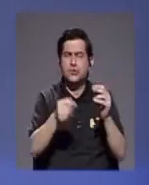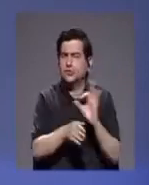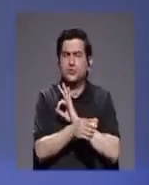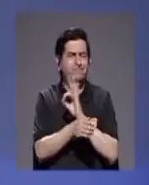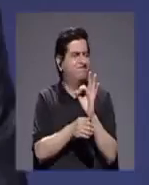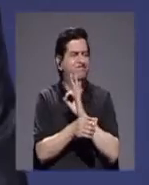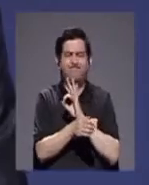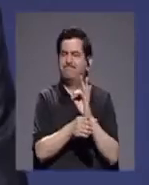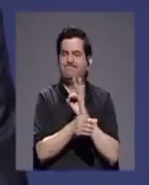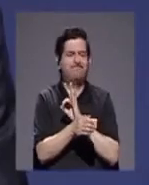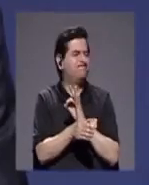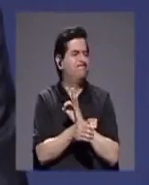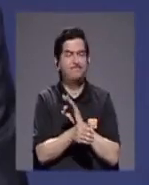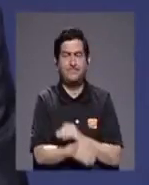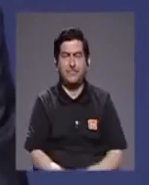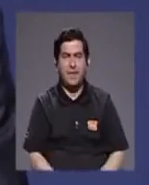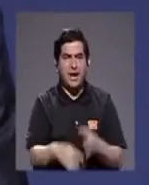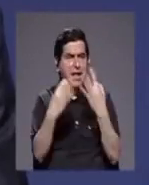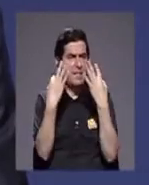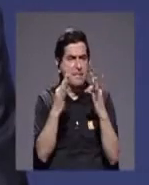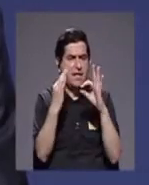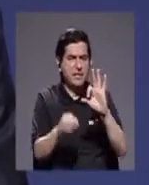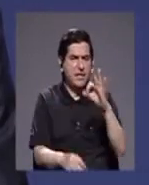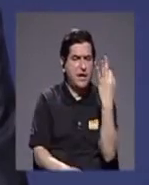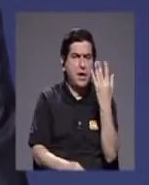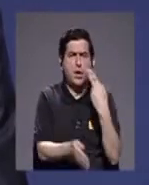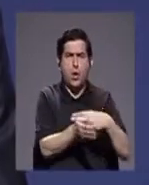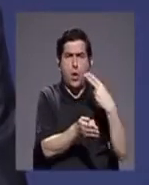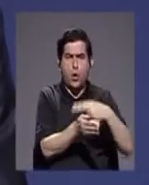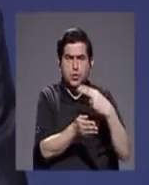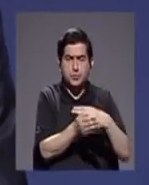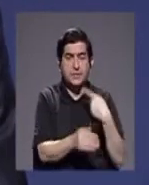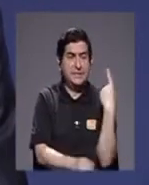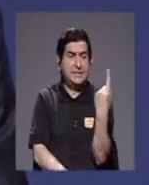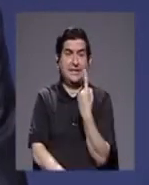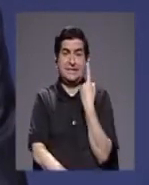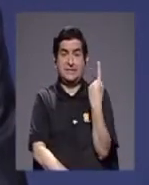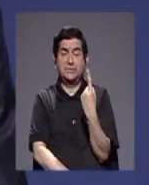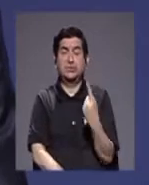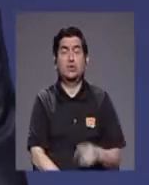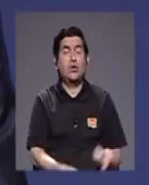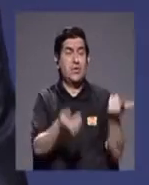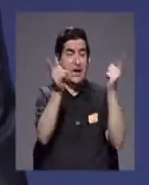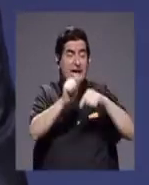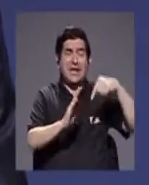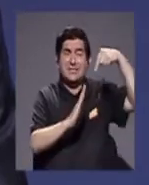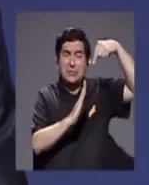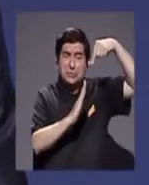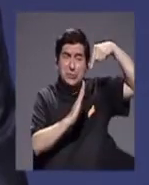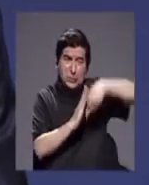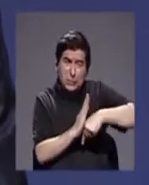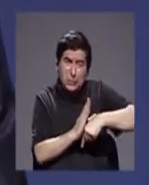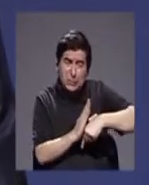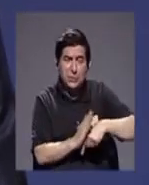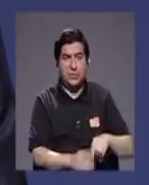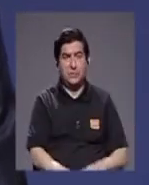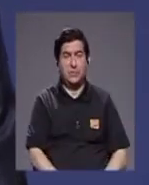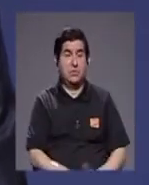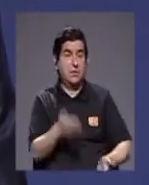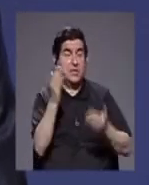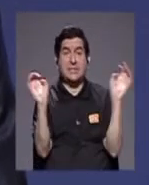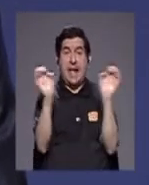cuanto a costo. Debemos buscar formas de que los hospitales sean únicamente para los casos agudos, ya